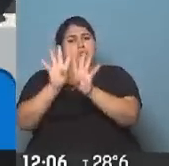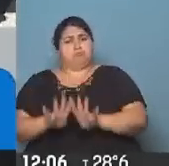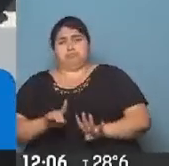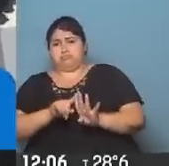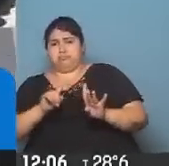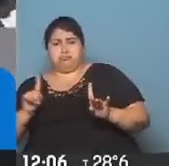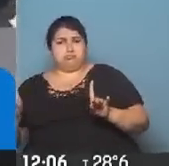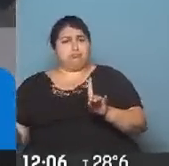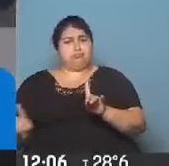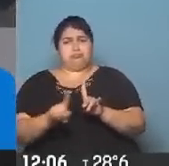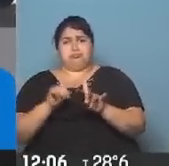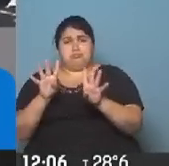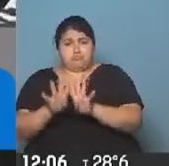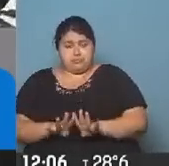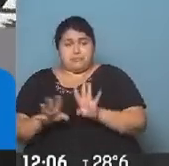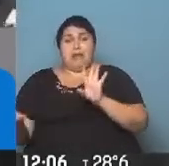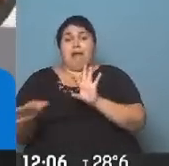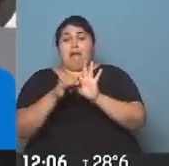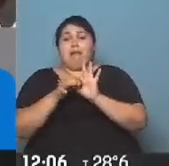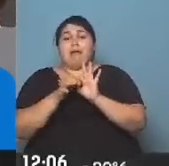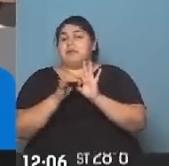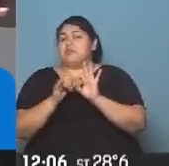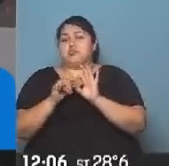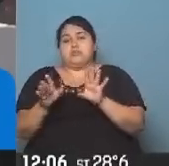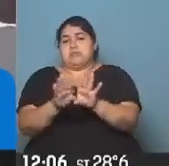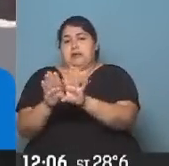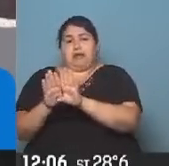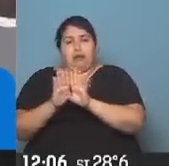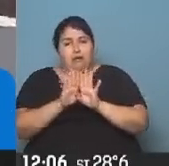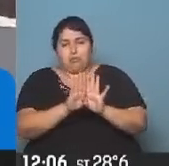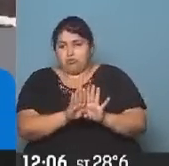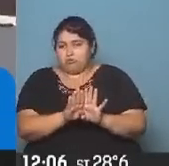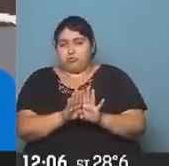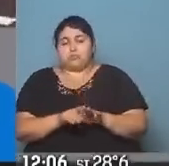edificios que están involucrados con el sindicato aquí en la zona de Montserrat están absolutamente cerrados y vallados.